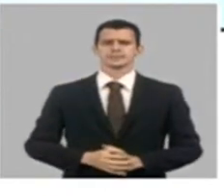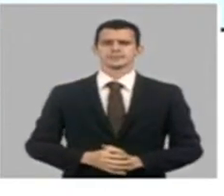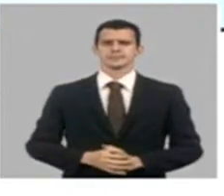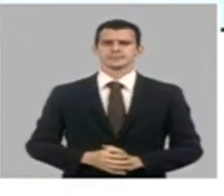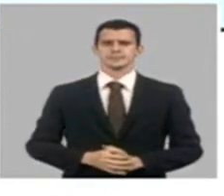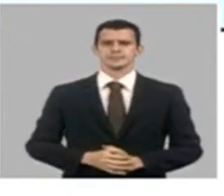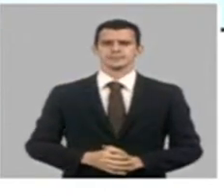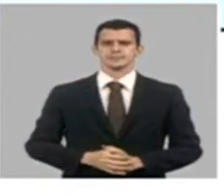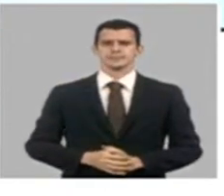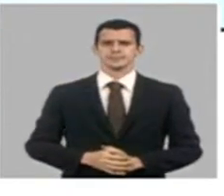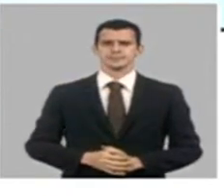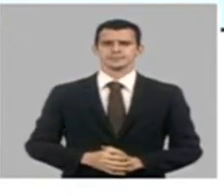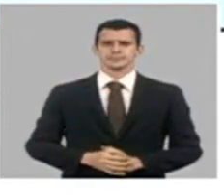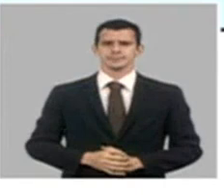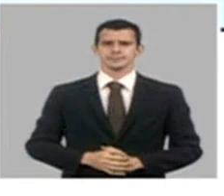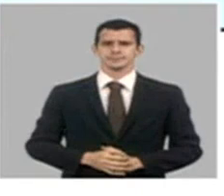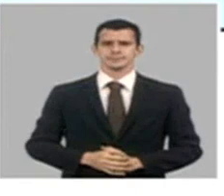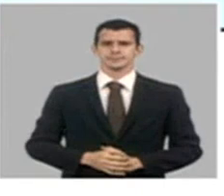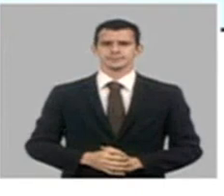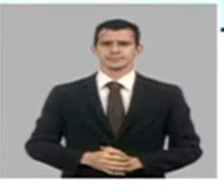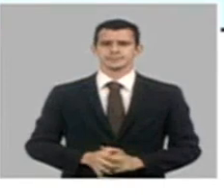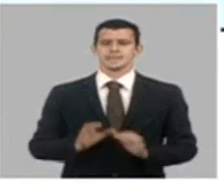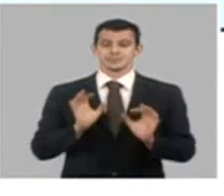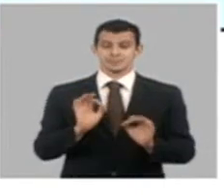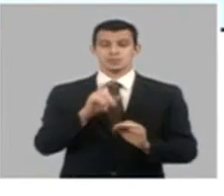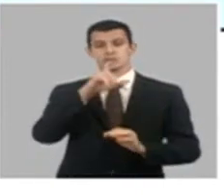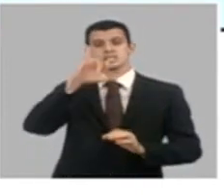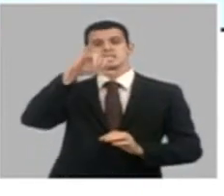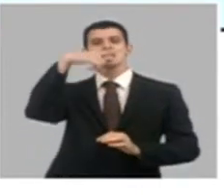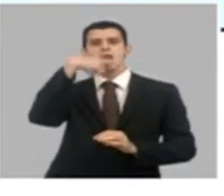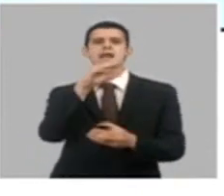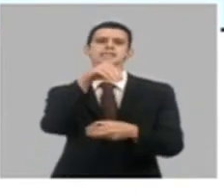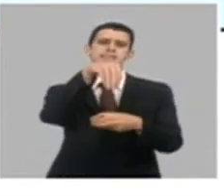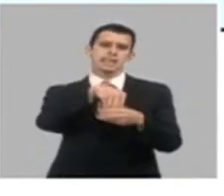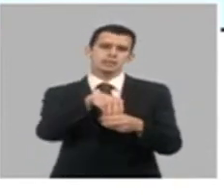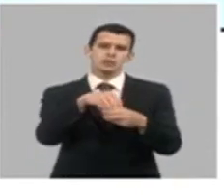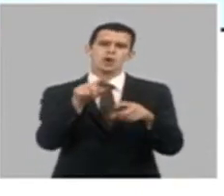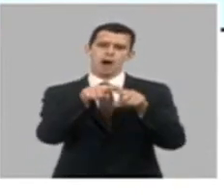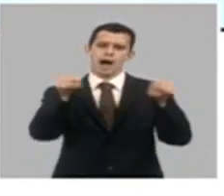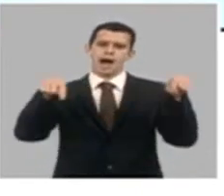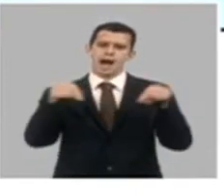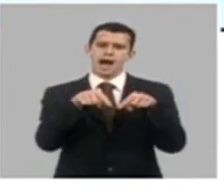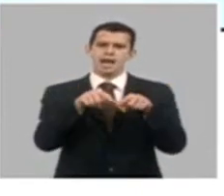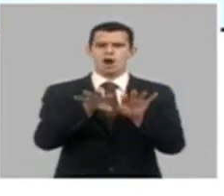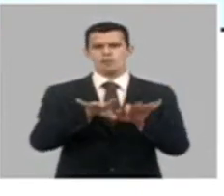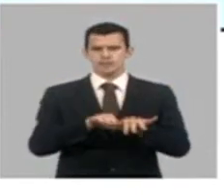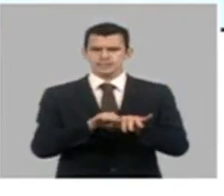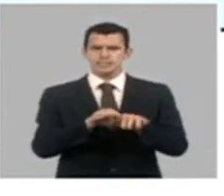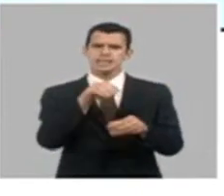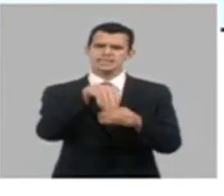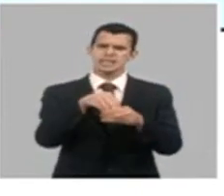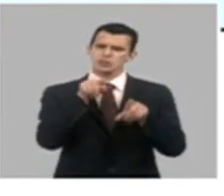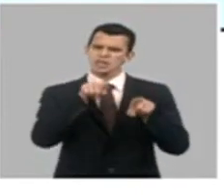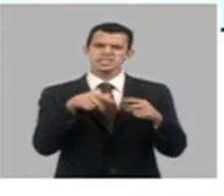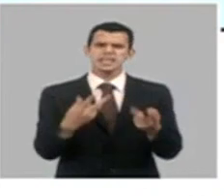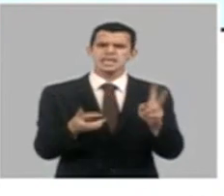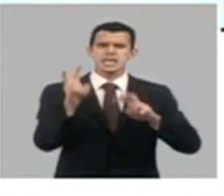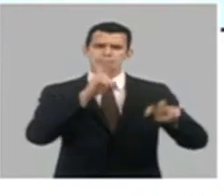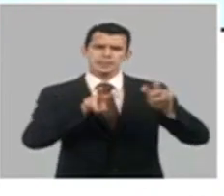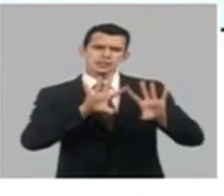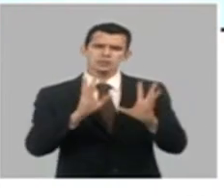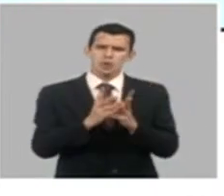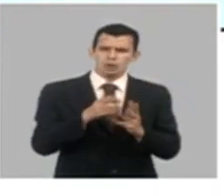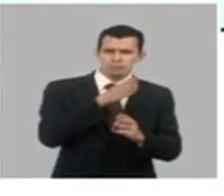que se creó después el 11 de septiembre a la que tributan coordina o le pide información a todas las agencias de la